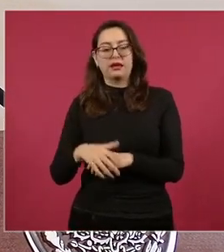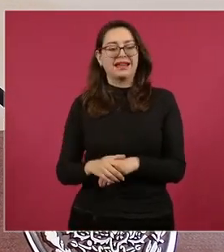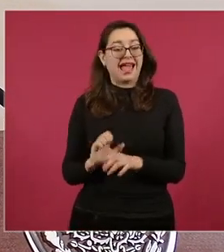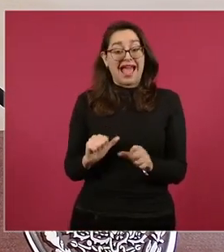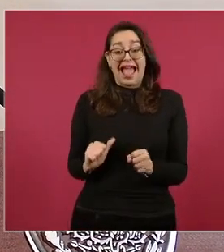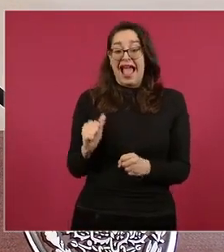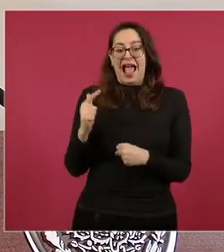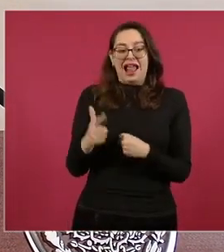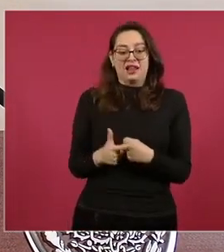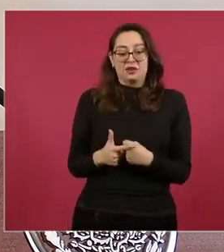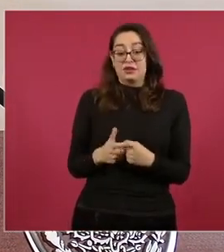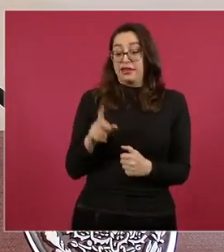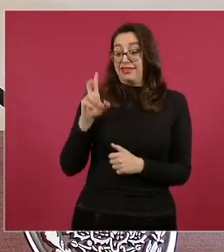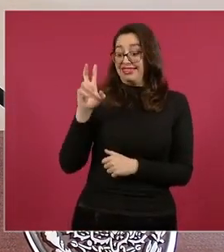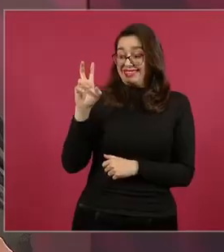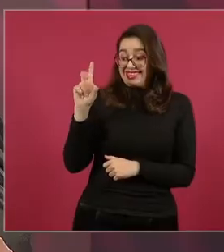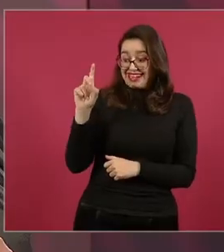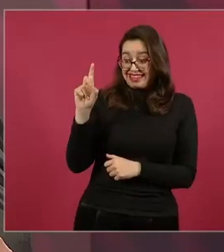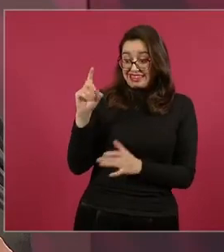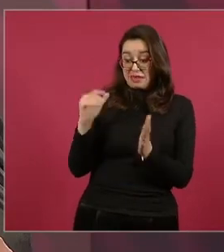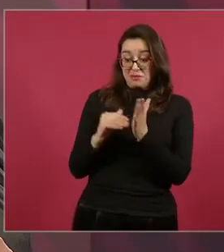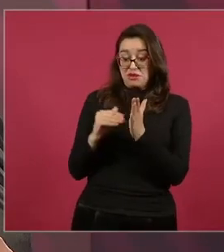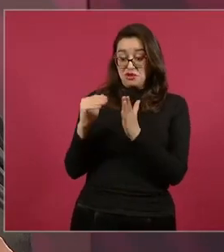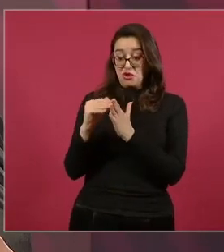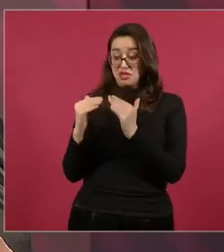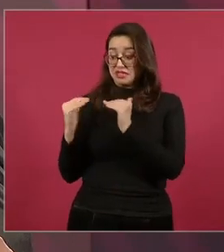pero todos los hogares